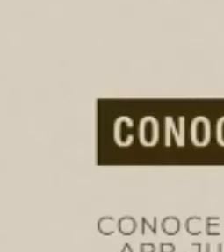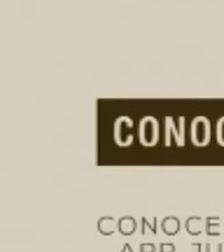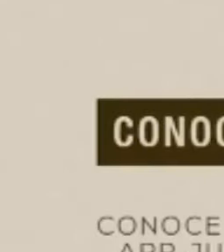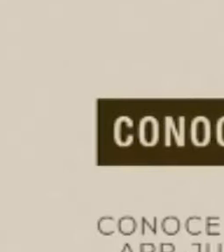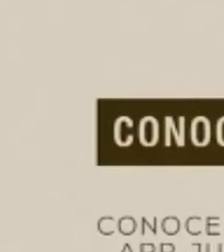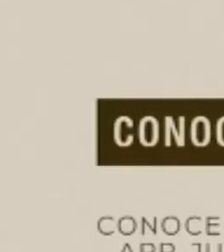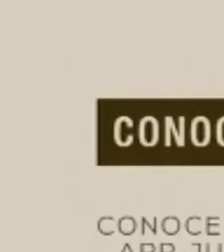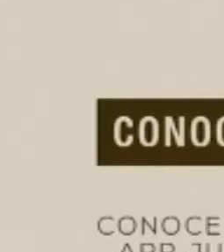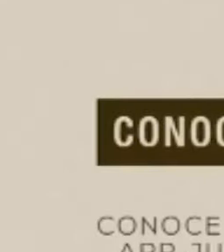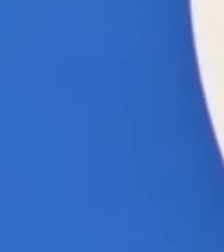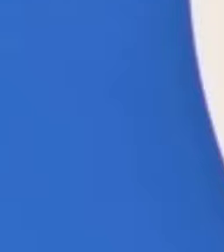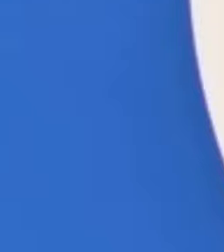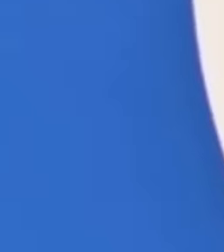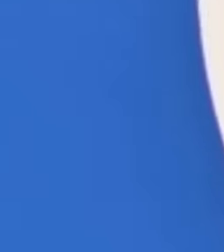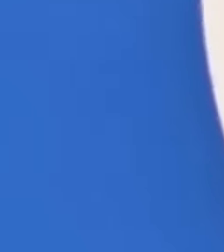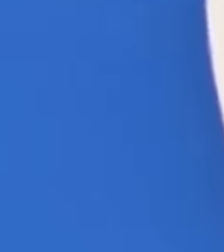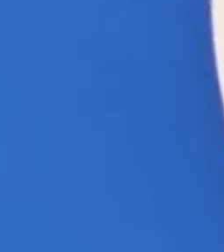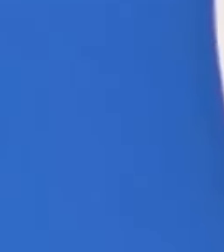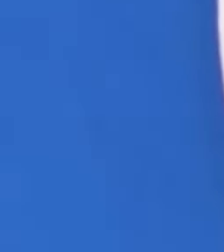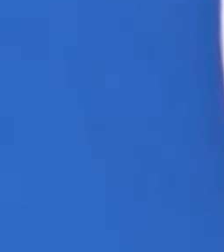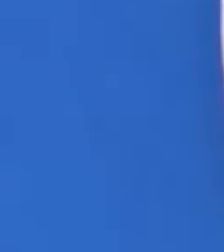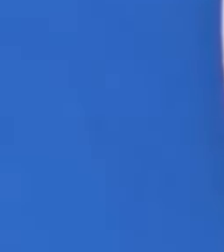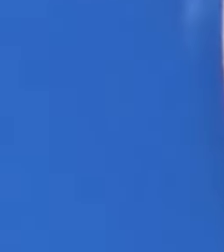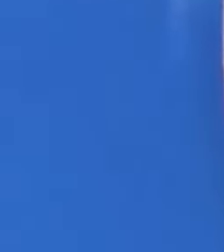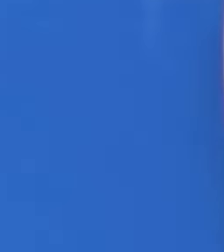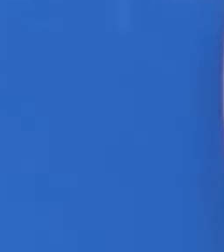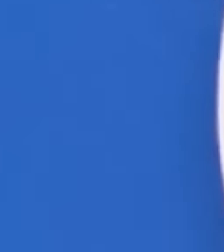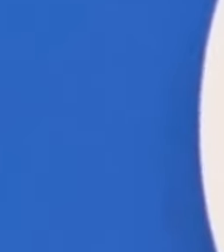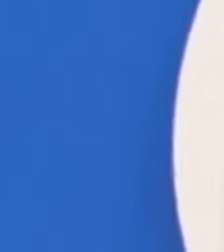Rojo por 30 unidades.